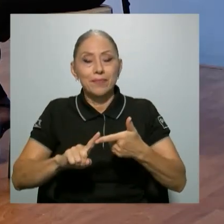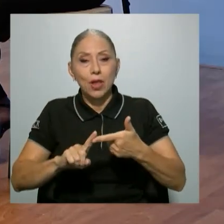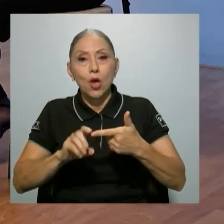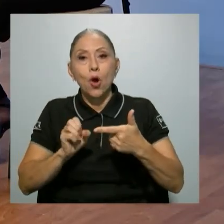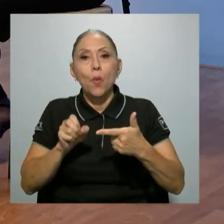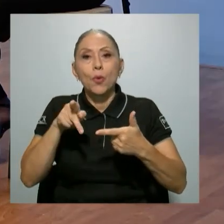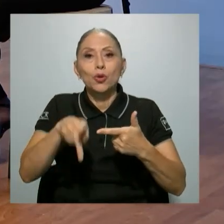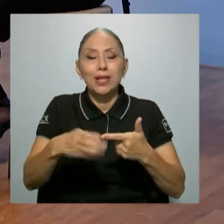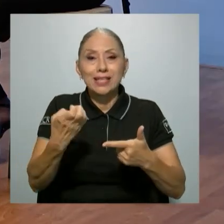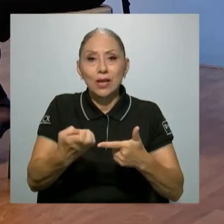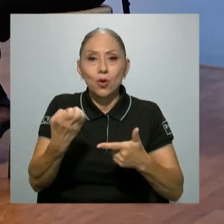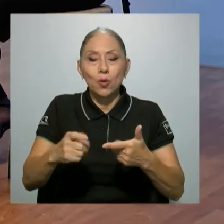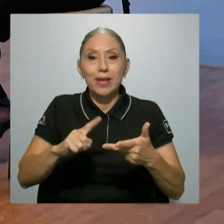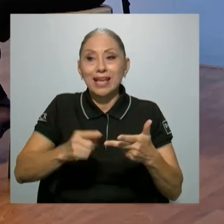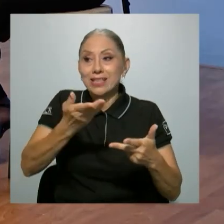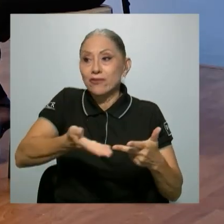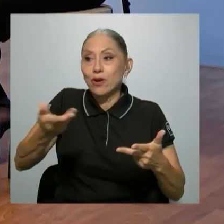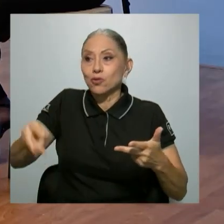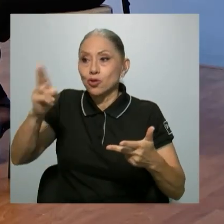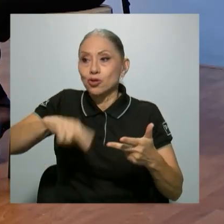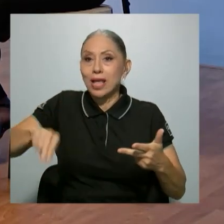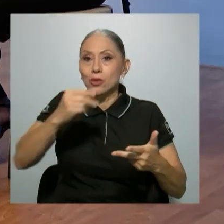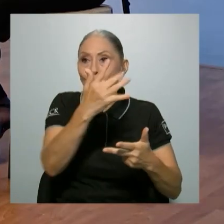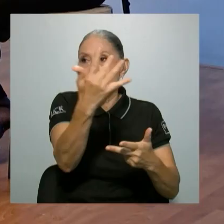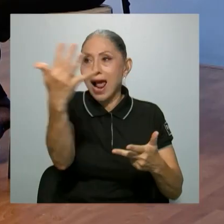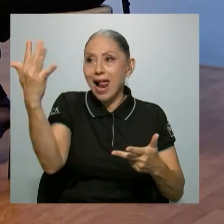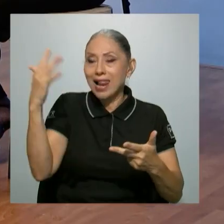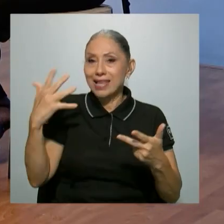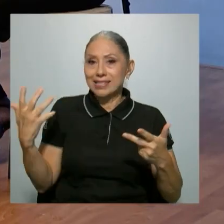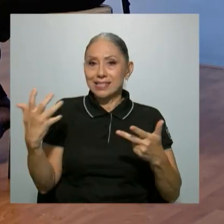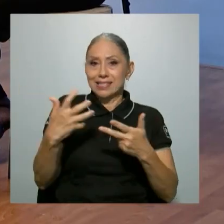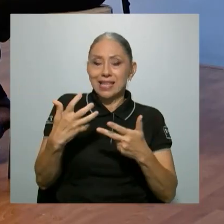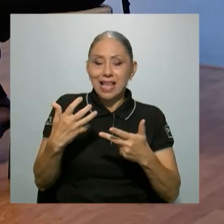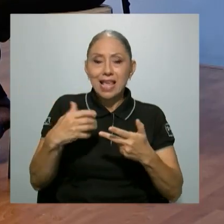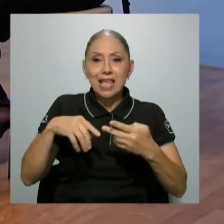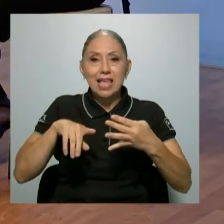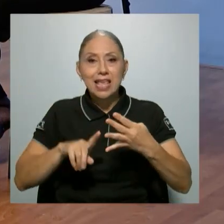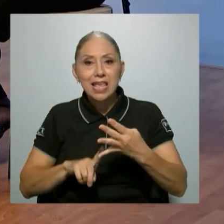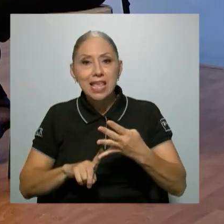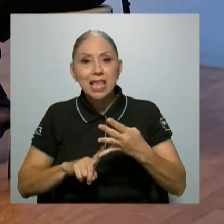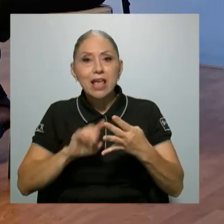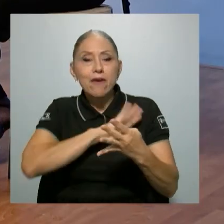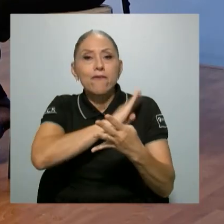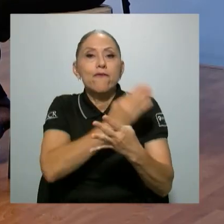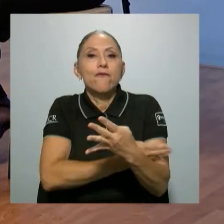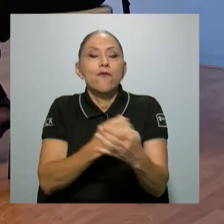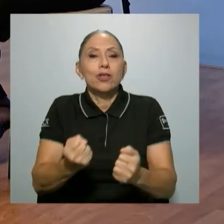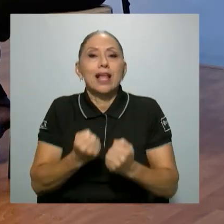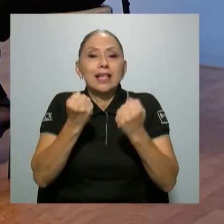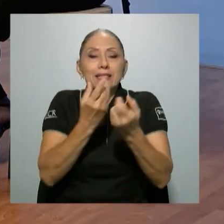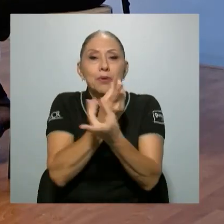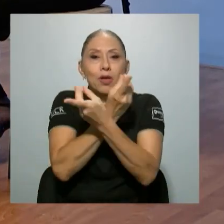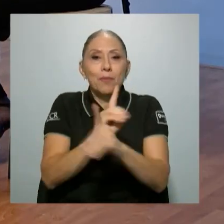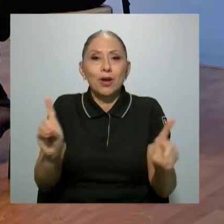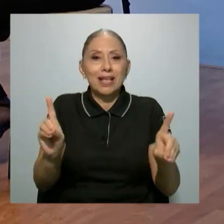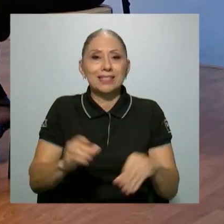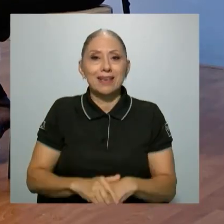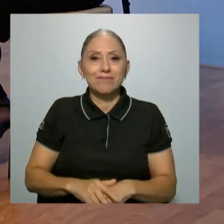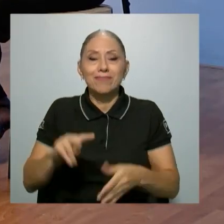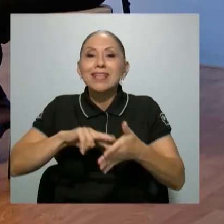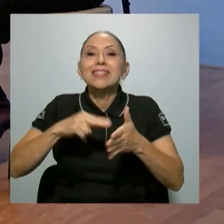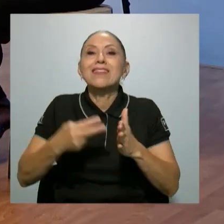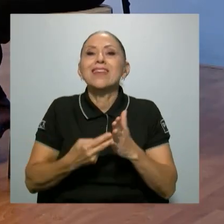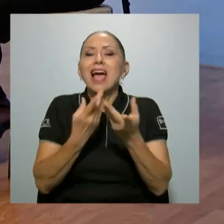recursos naturales en armonía con la naturaleza y el fortalecimiento de la democracia, es decir, cómo la